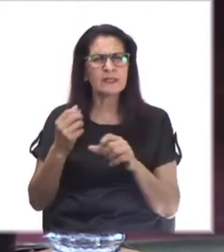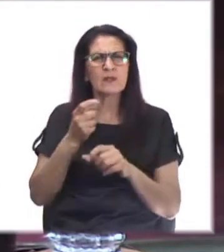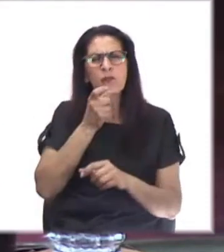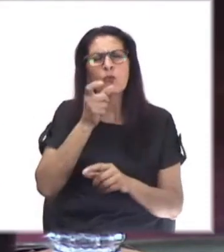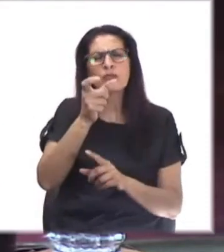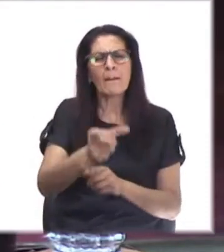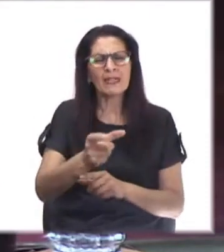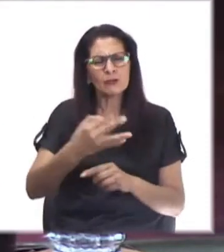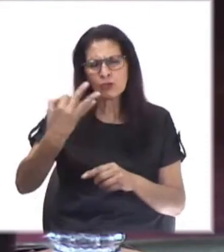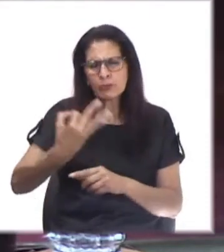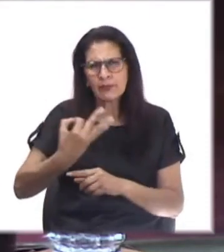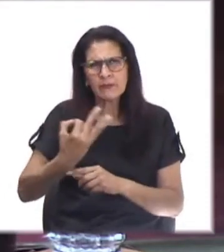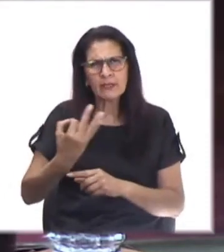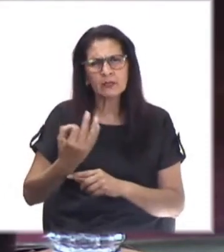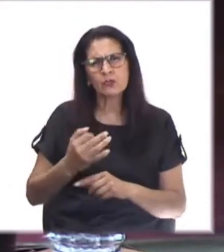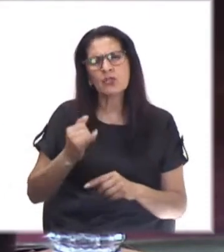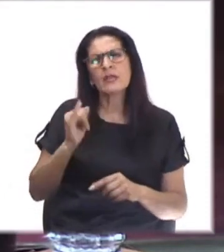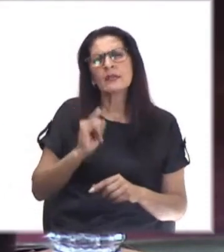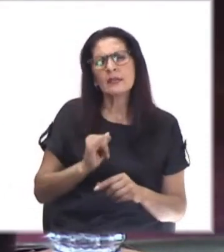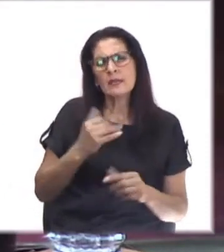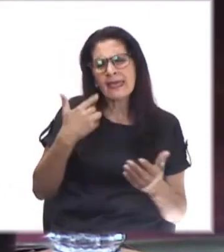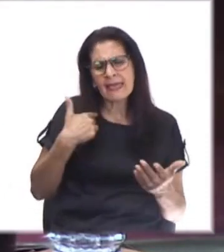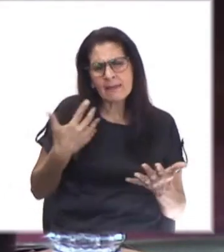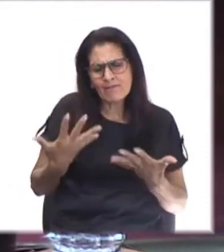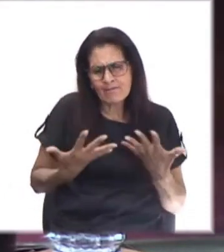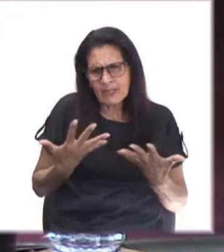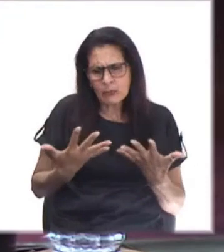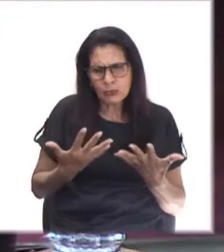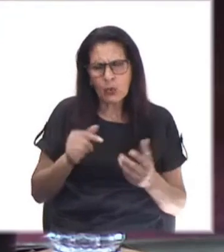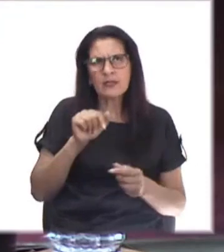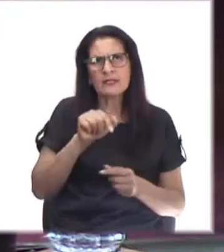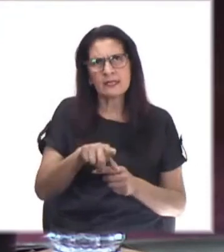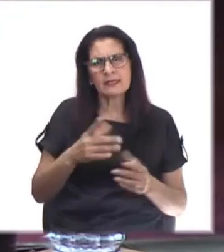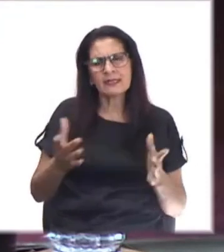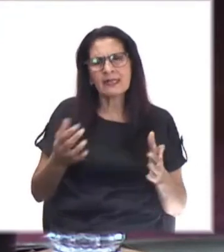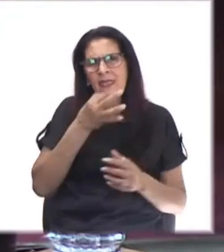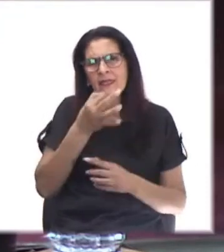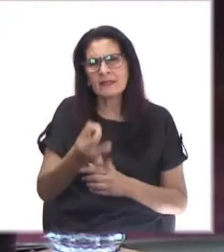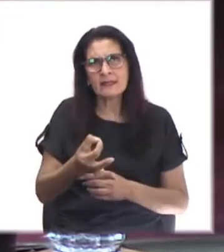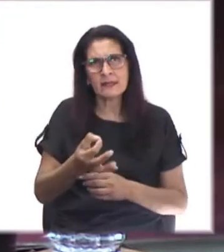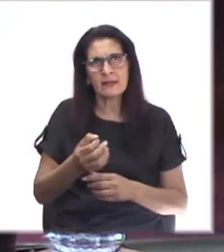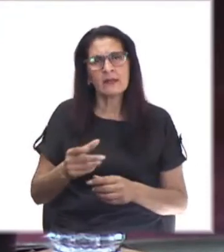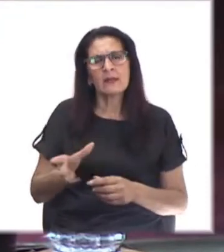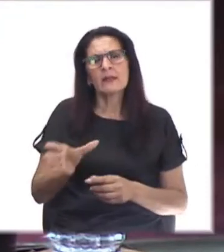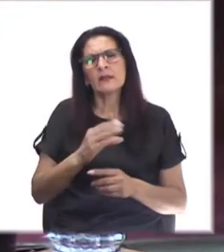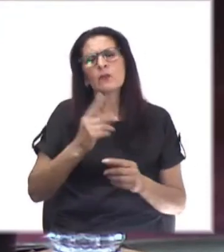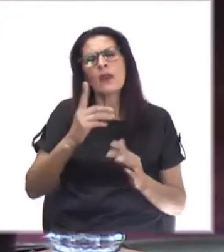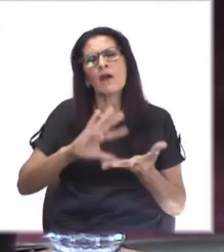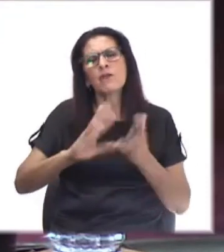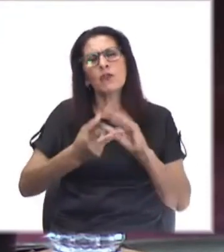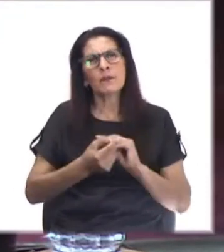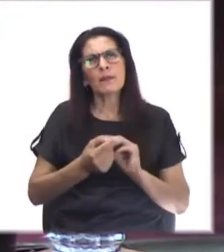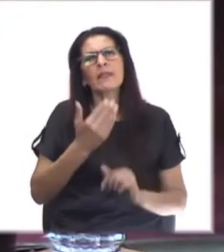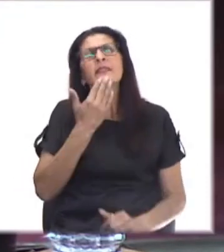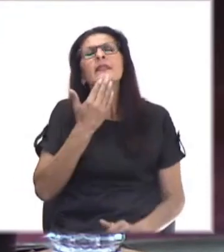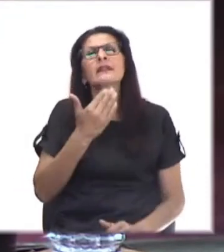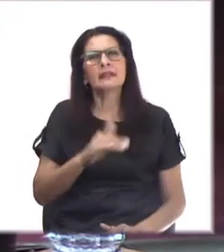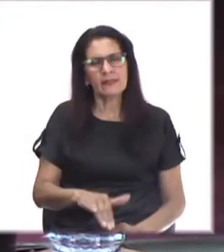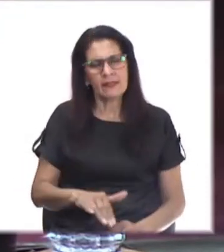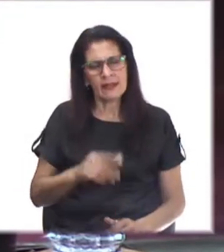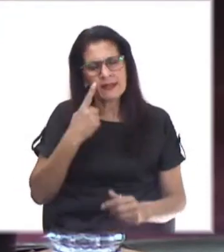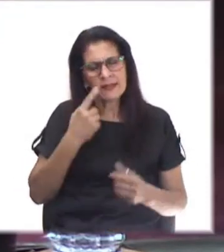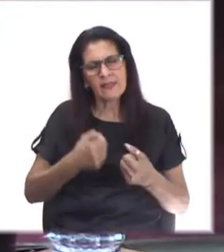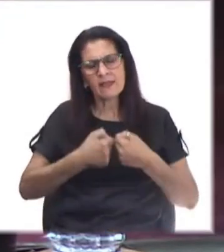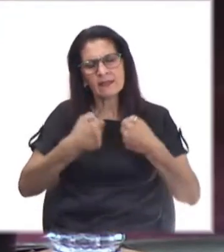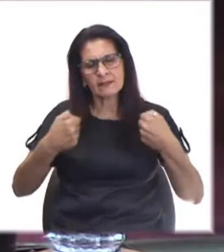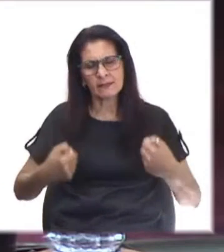éticos, inquietudes y objetivos generacionales que se entrelazan y conjugan en una forma de entender y de dimensionar la